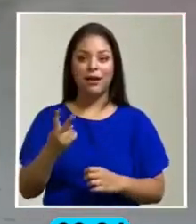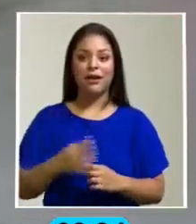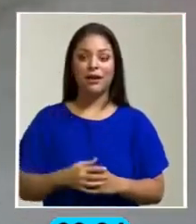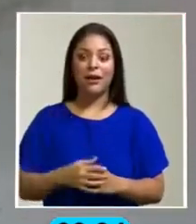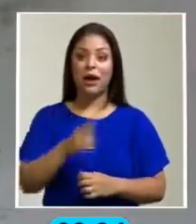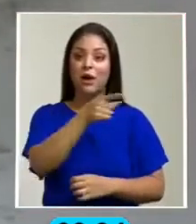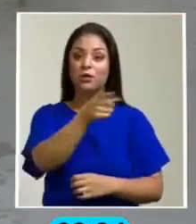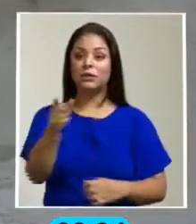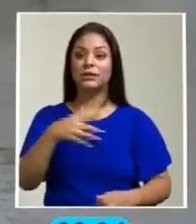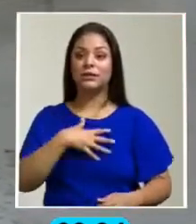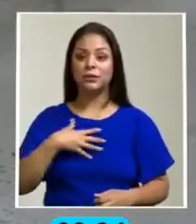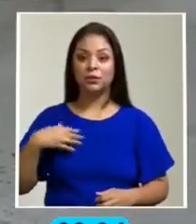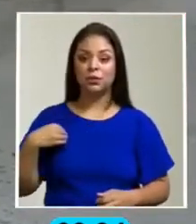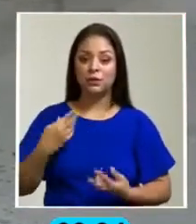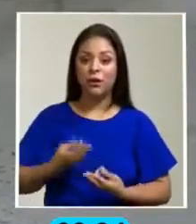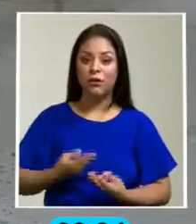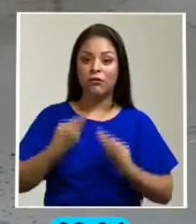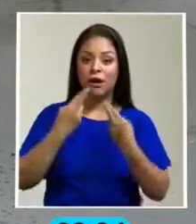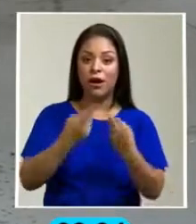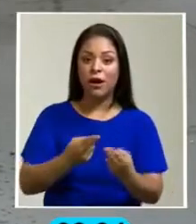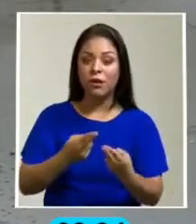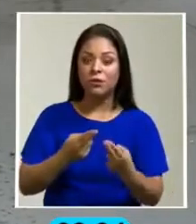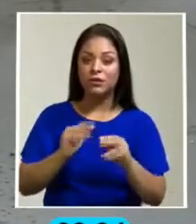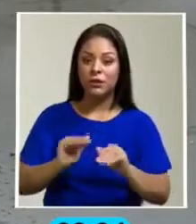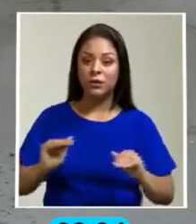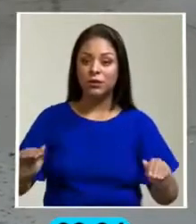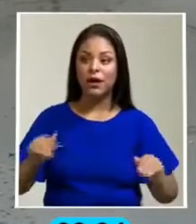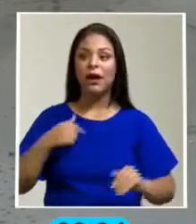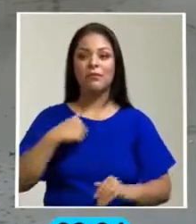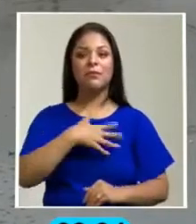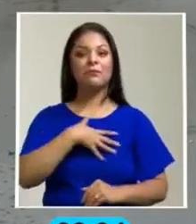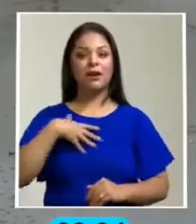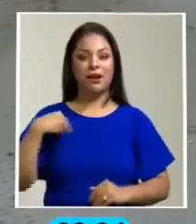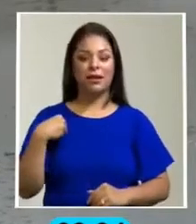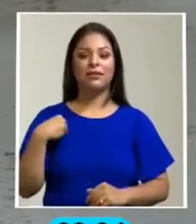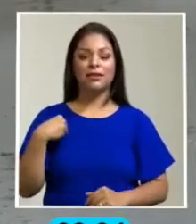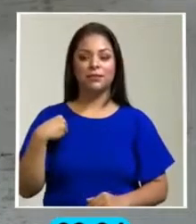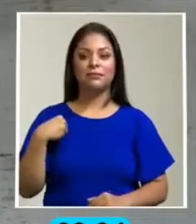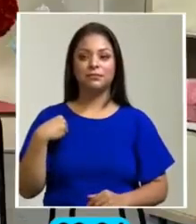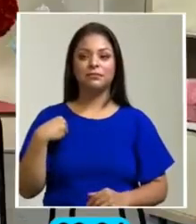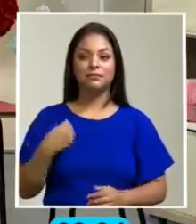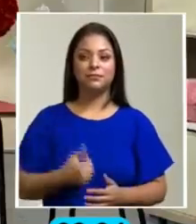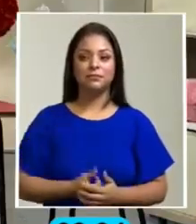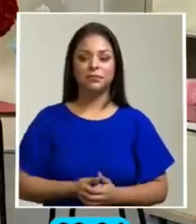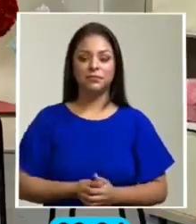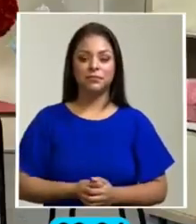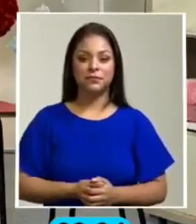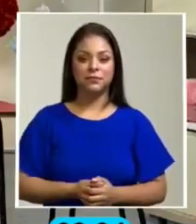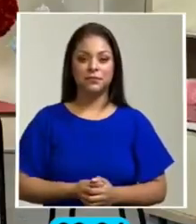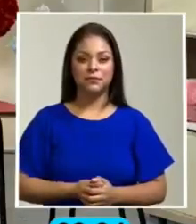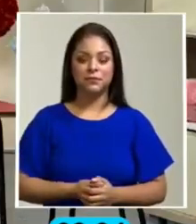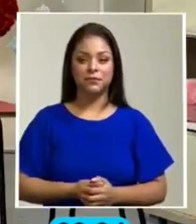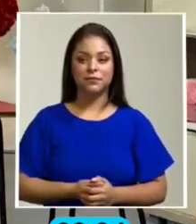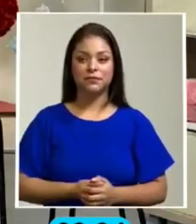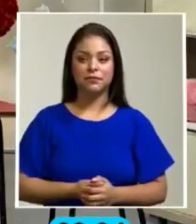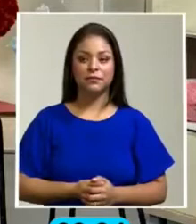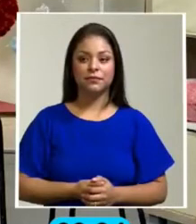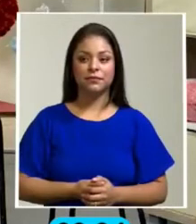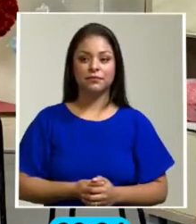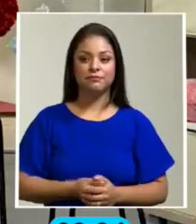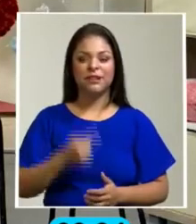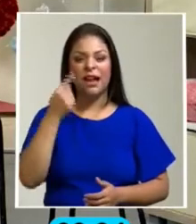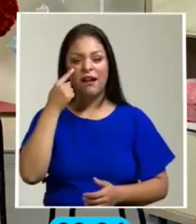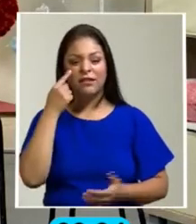gustan los regalos, niños y niñas? A mí me encantan. A ver. ¡Uy, pero